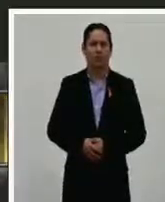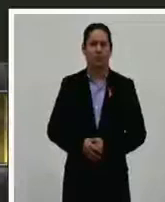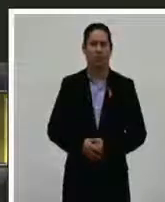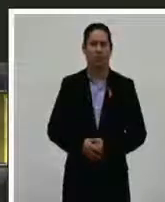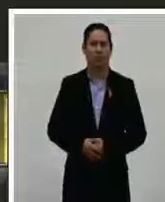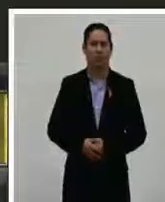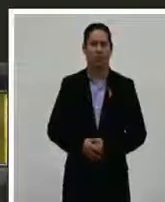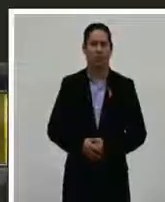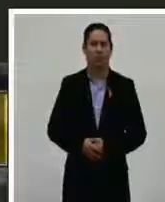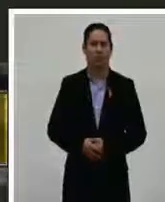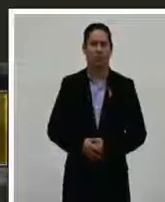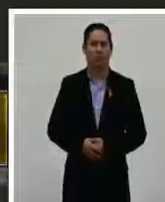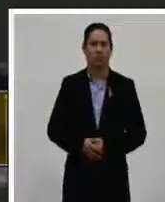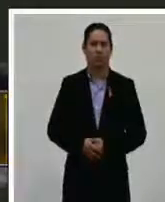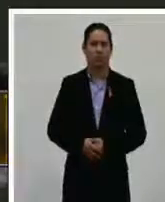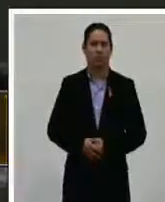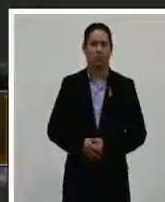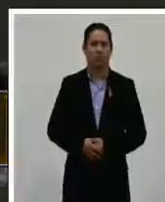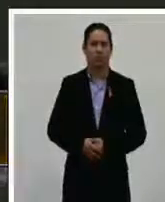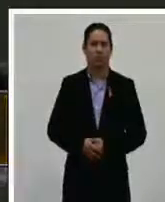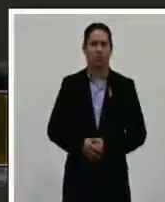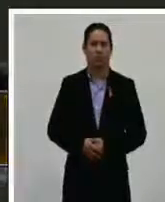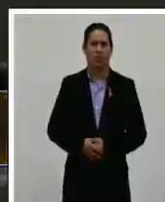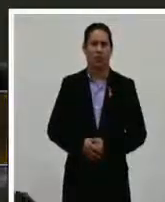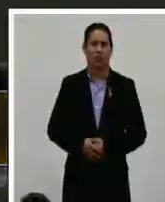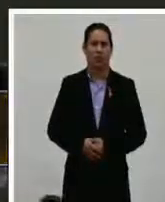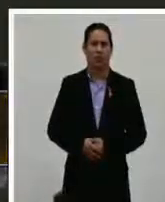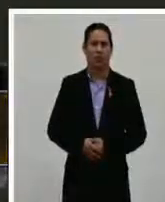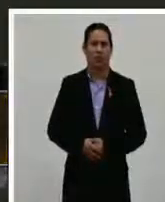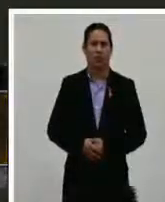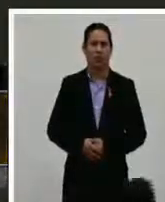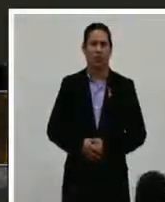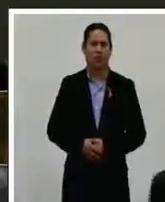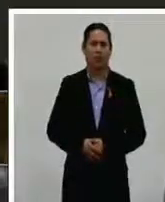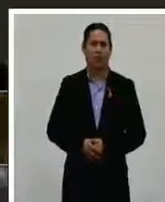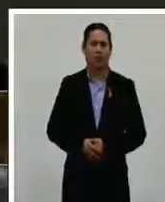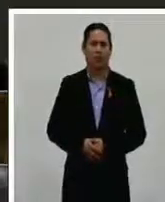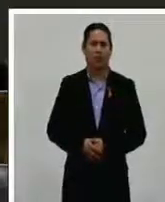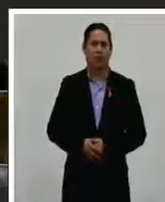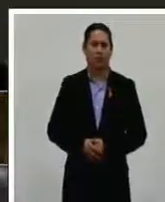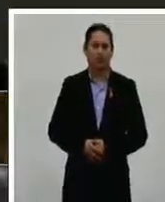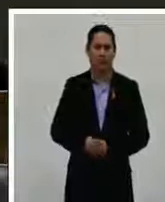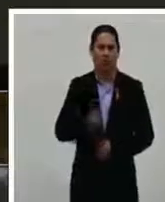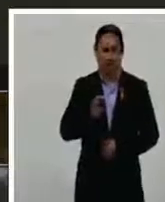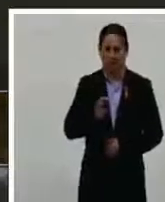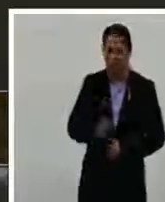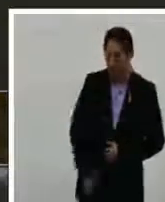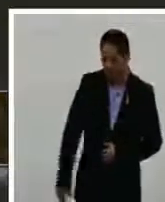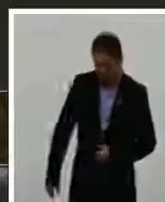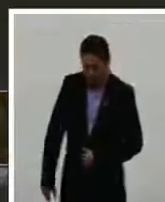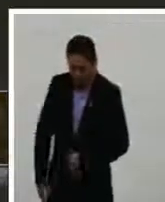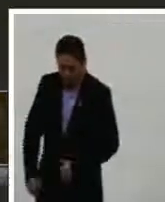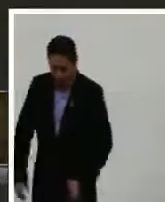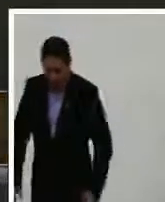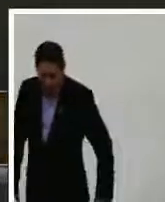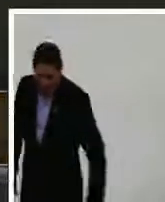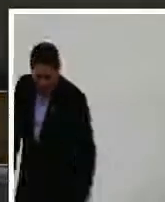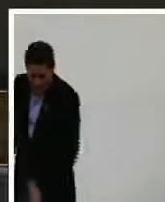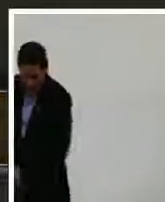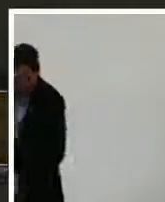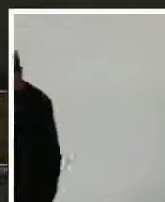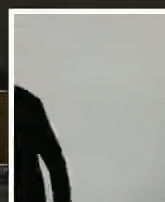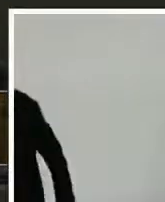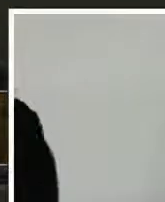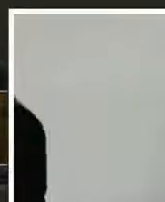tiempo compañeros legisladores esta presidencia con fundamento en el artículo 115 el reglamento interior este congreso